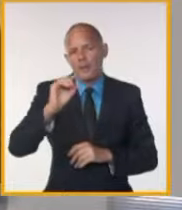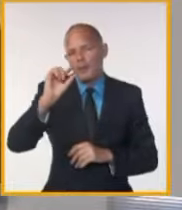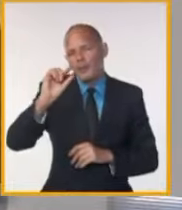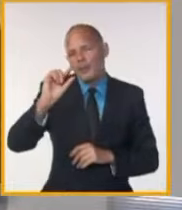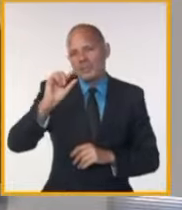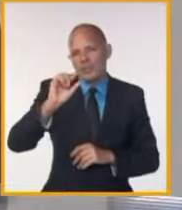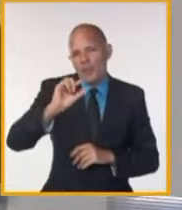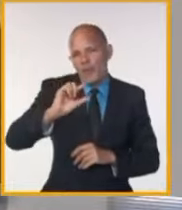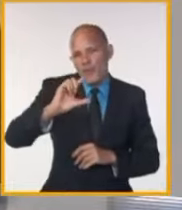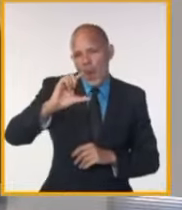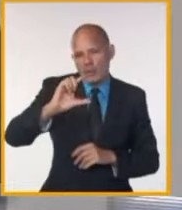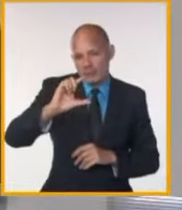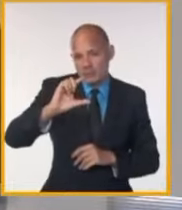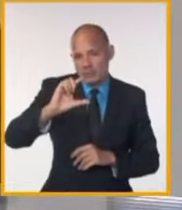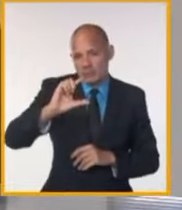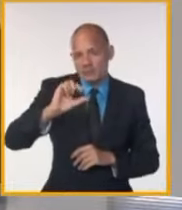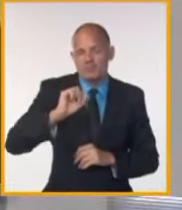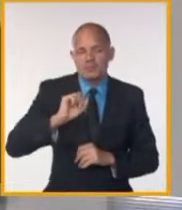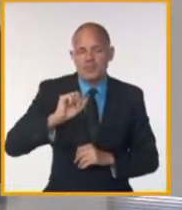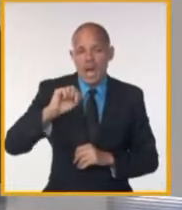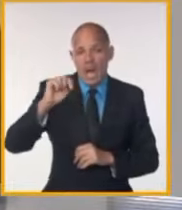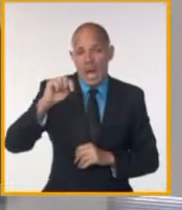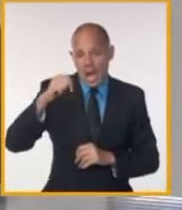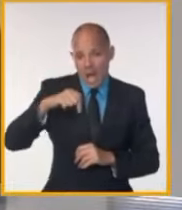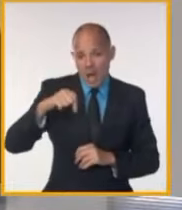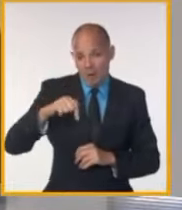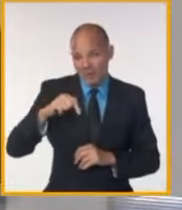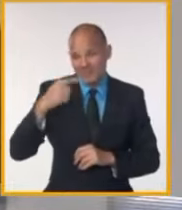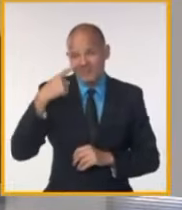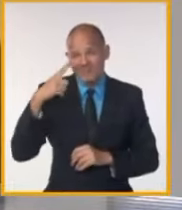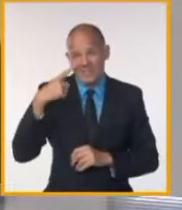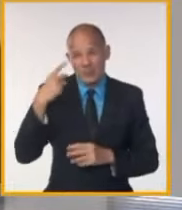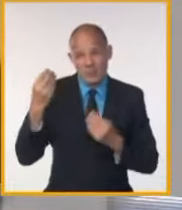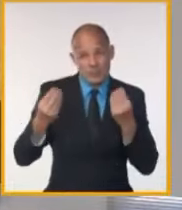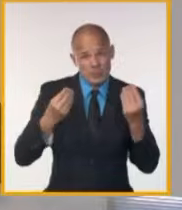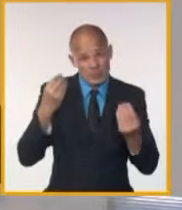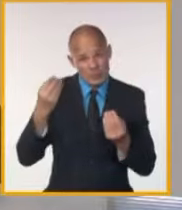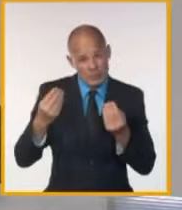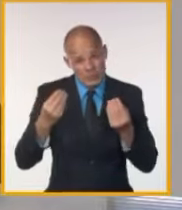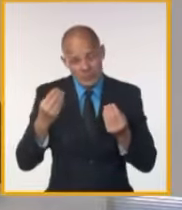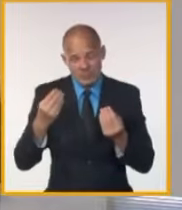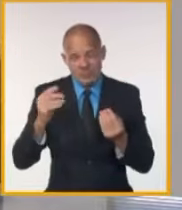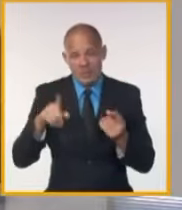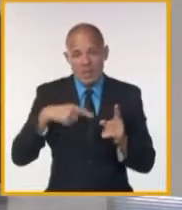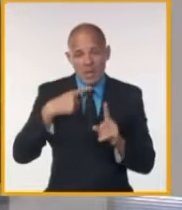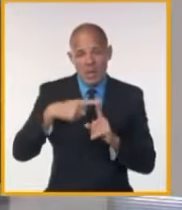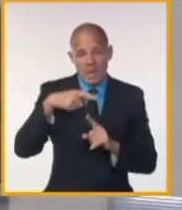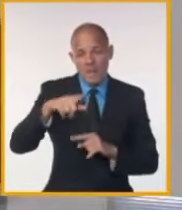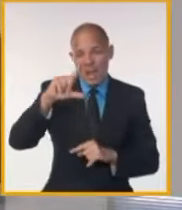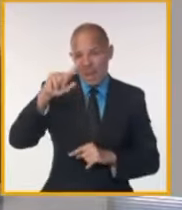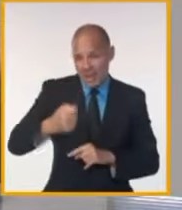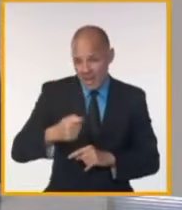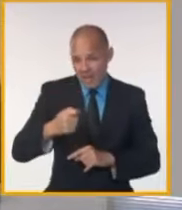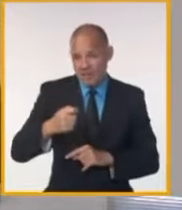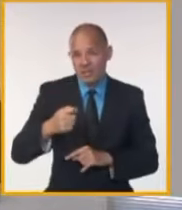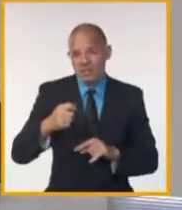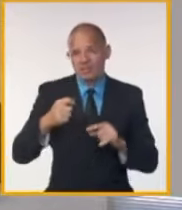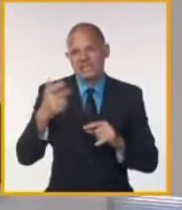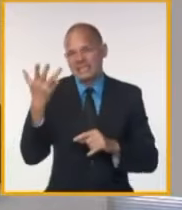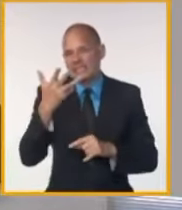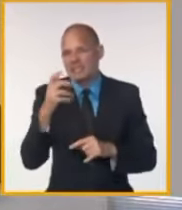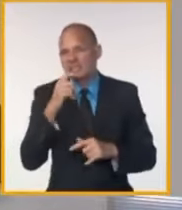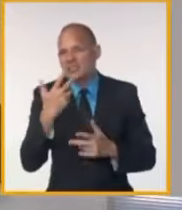aumento pero ahora la ley Universitaria sobre todo pensando en la Argentina por varias razones primero